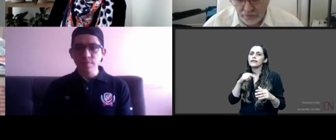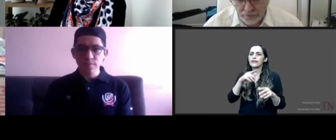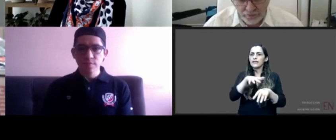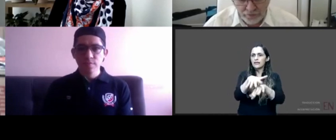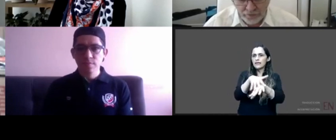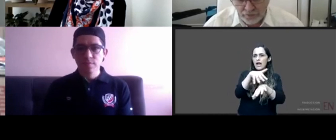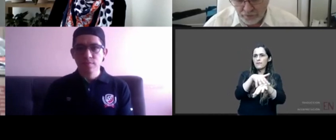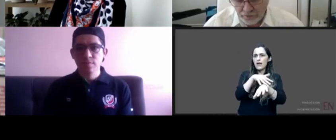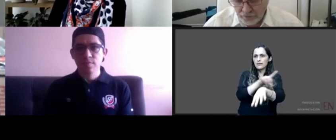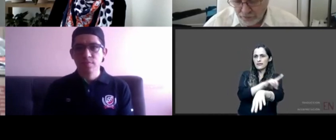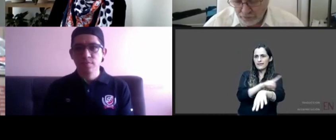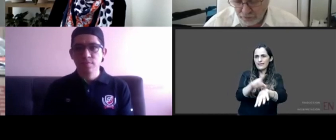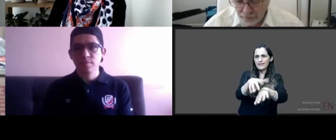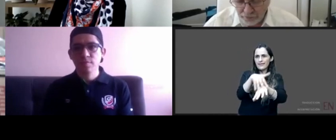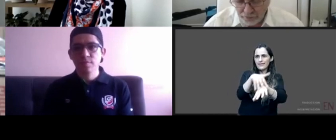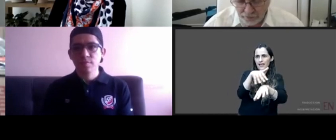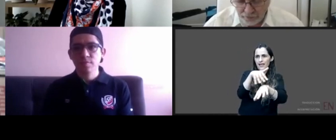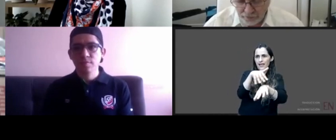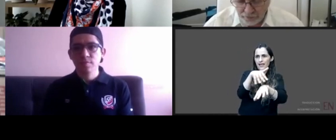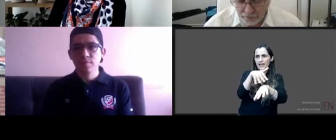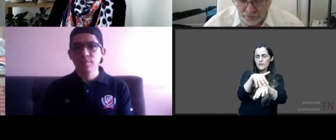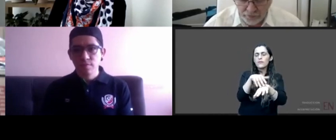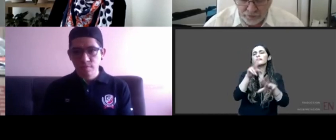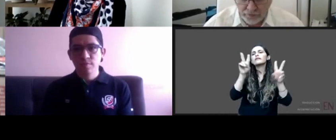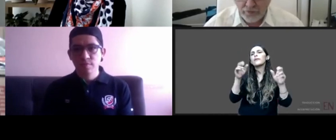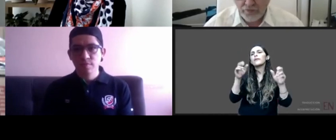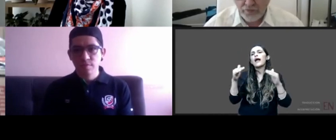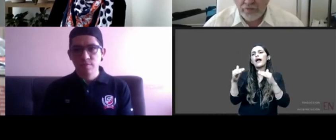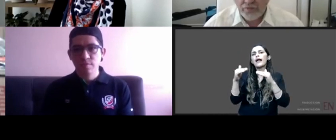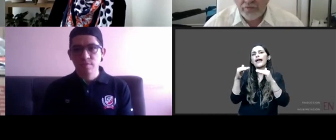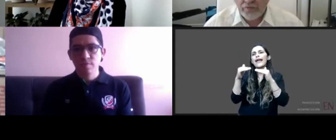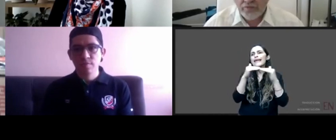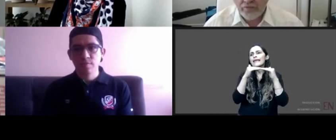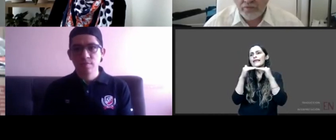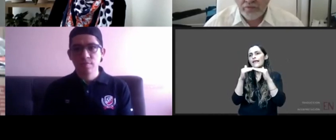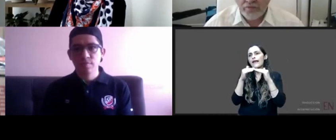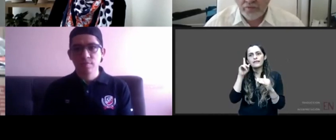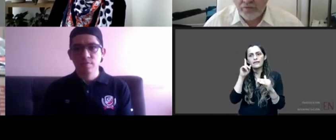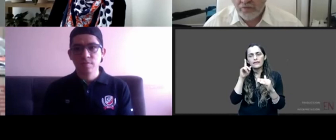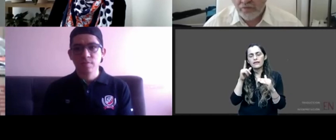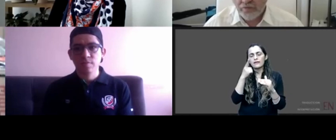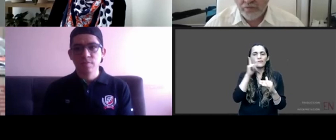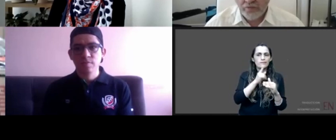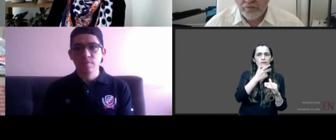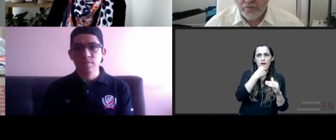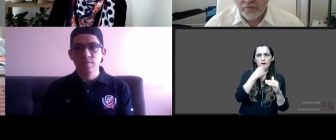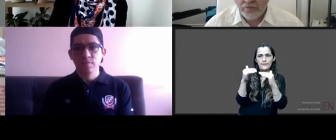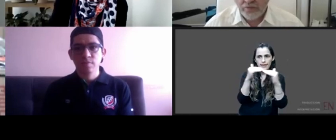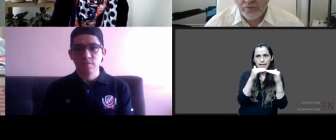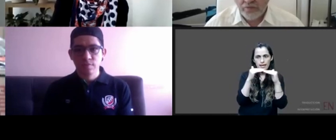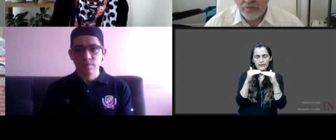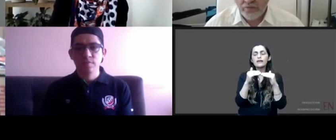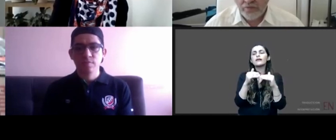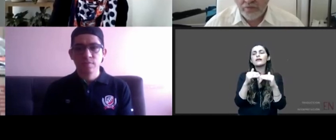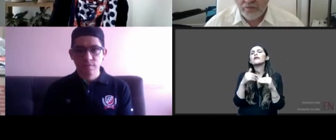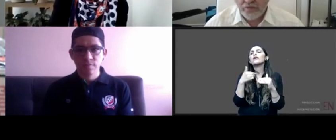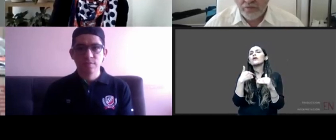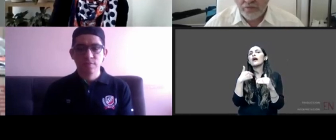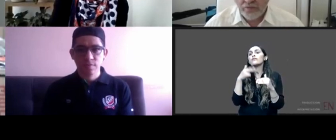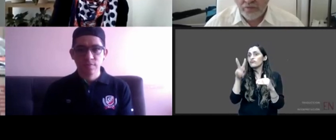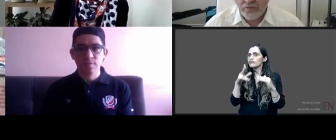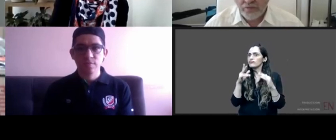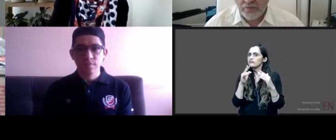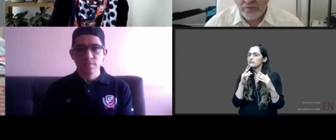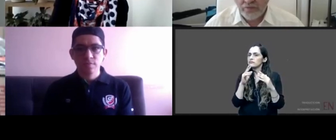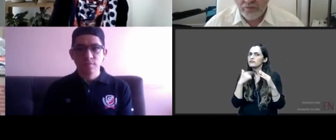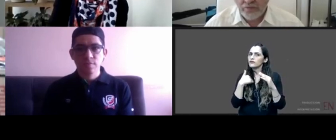Y es muy interesante porque estamos dando a conocer un saber y de ahí